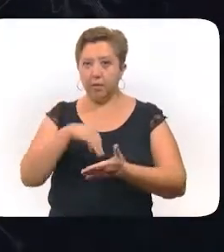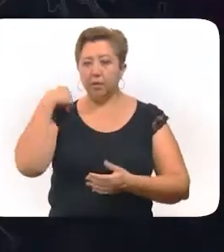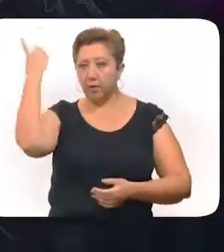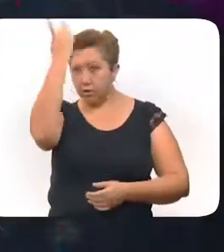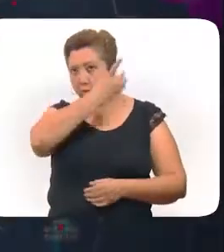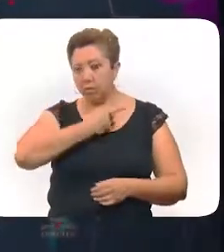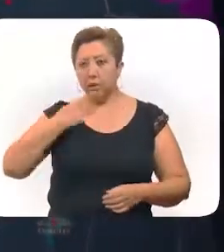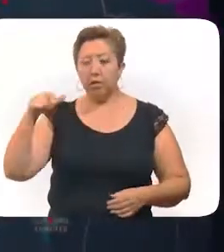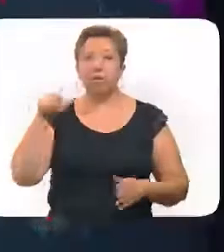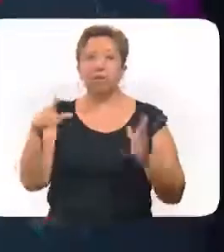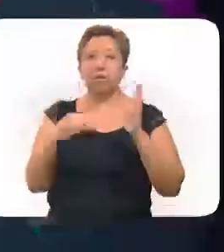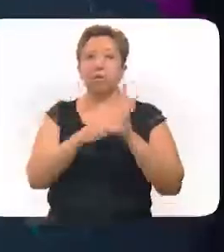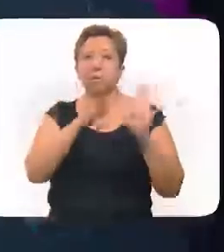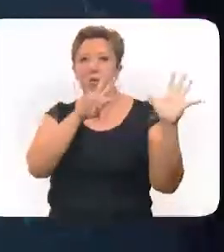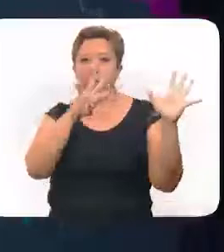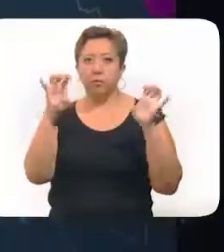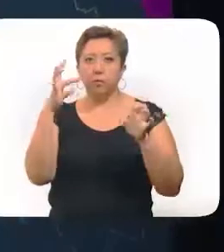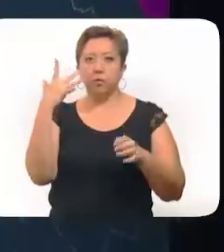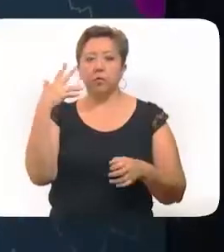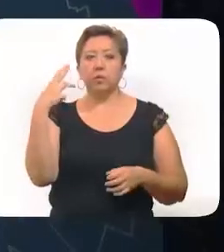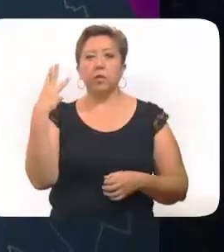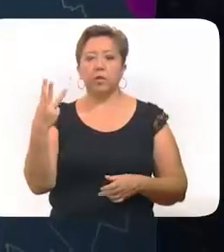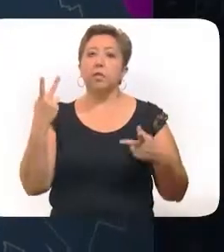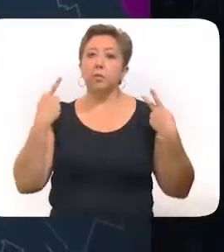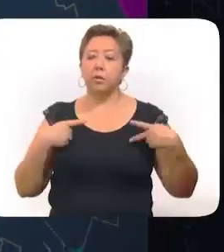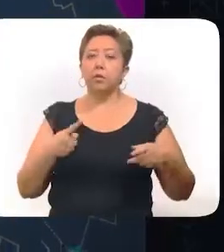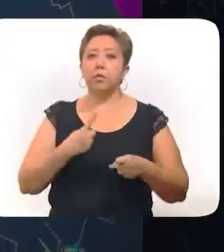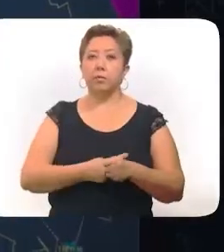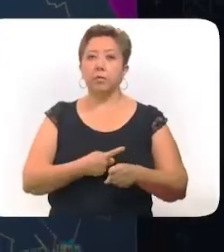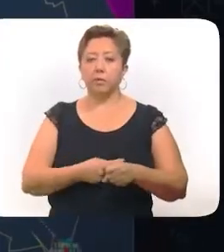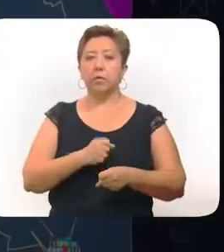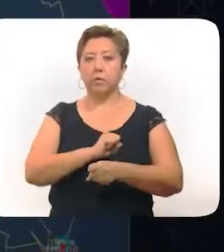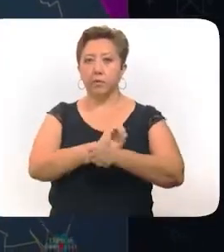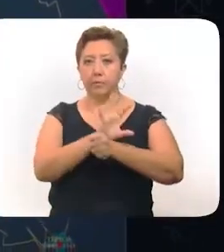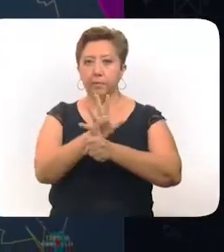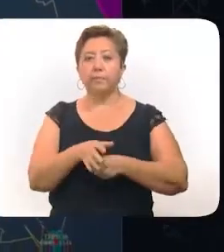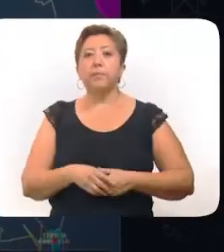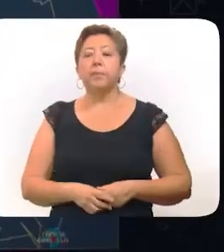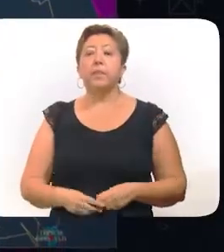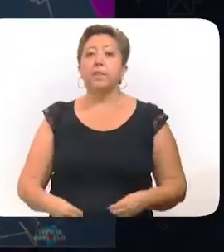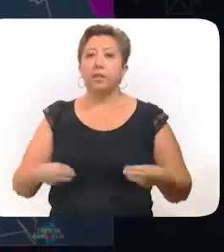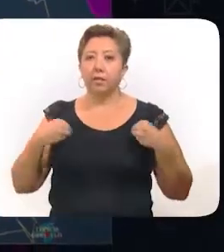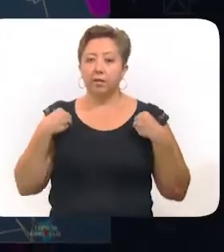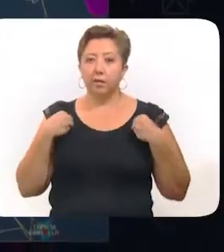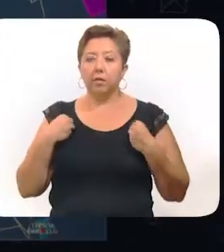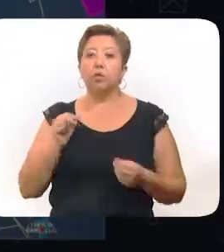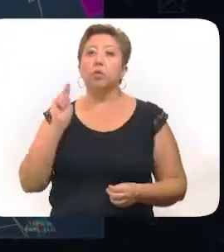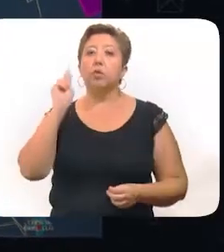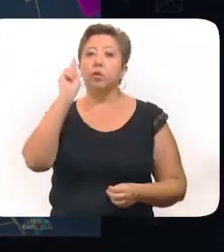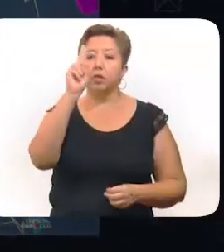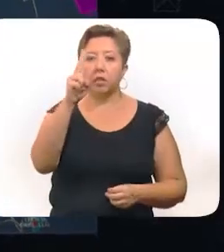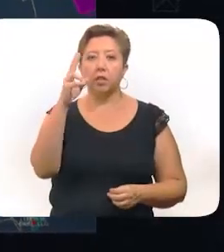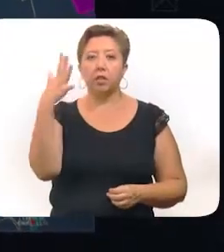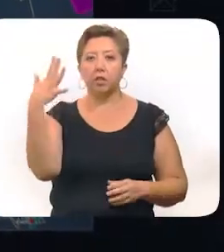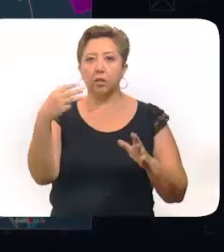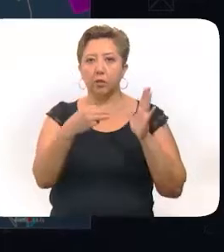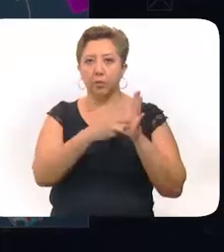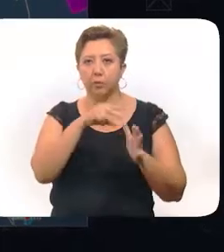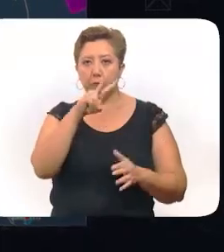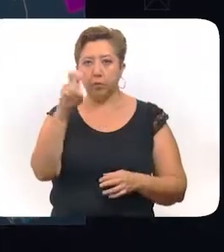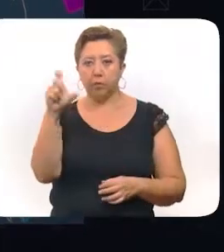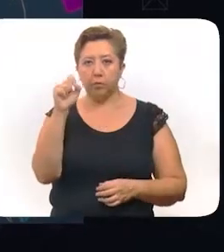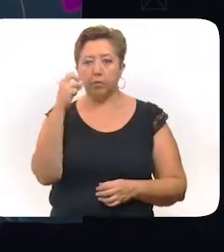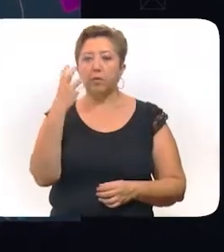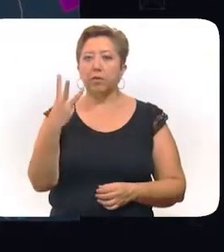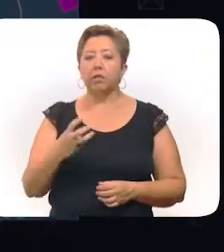diagnosticado 17.953 personas contagiadas de coronavirus, que viven en la zona norte